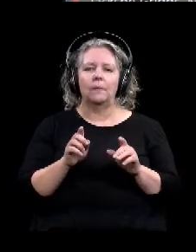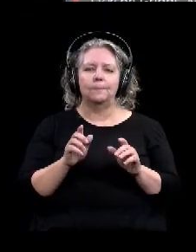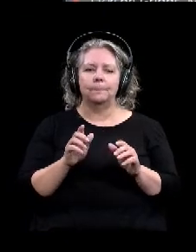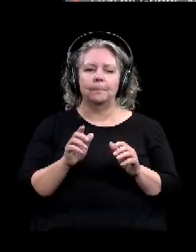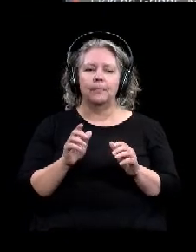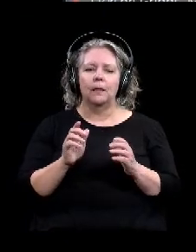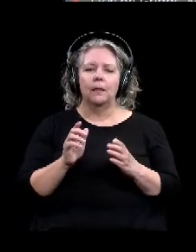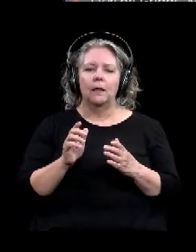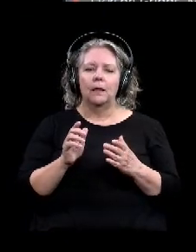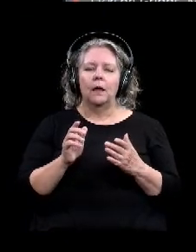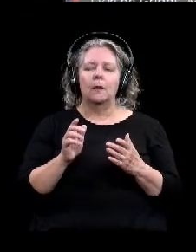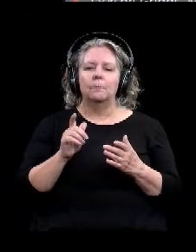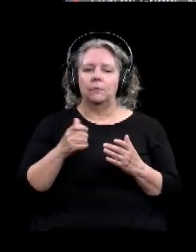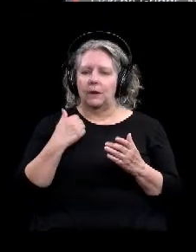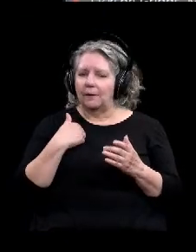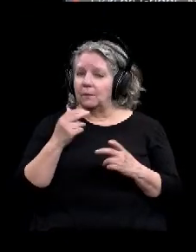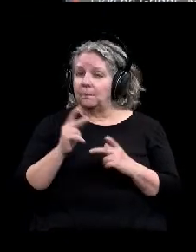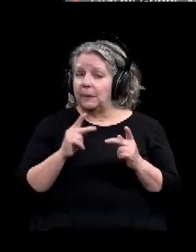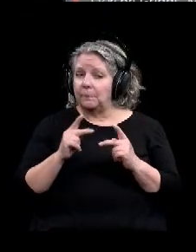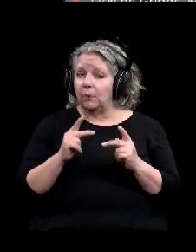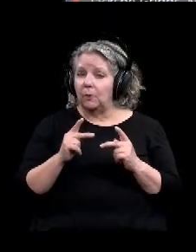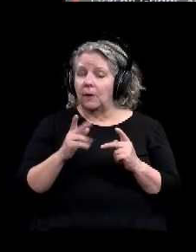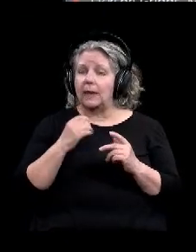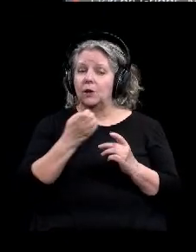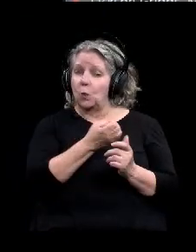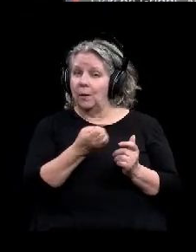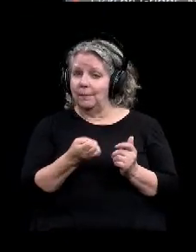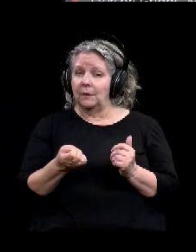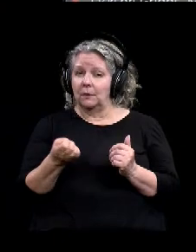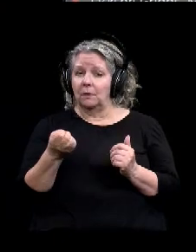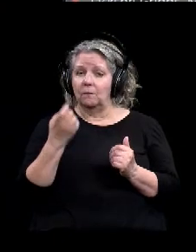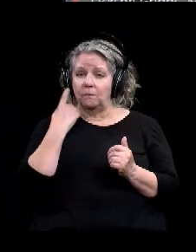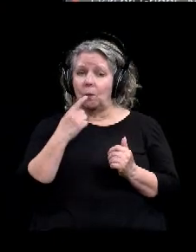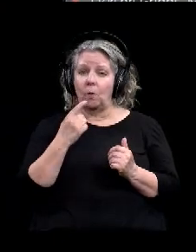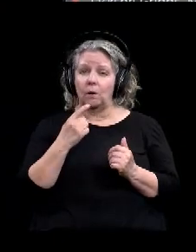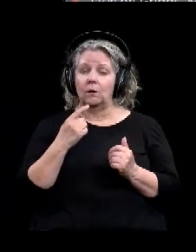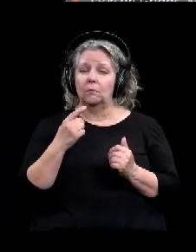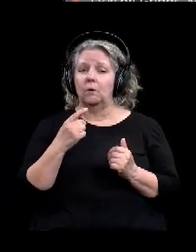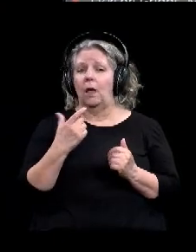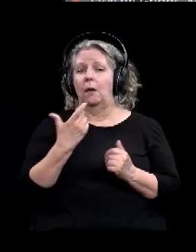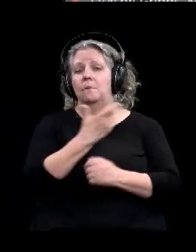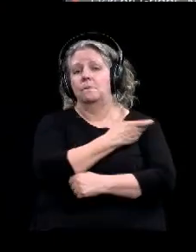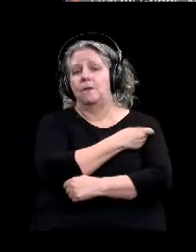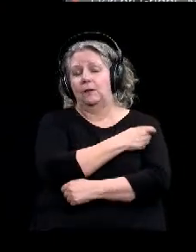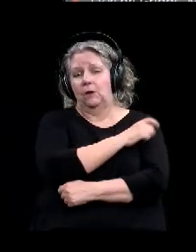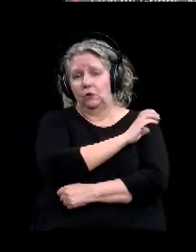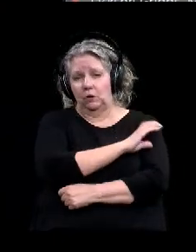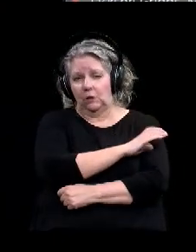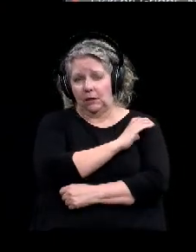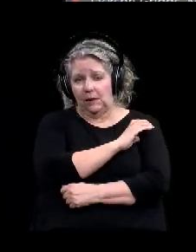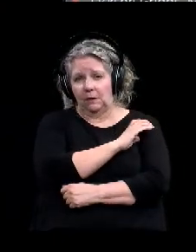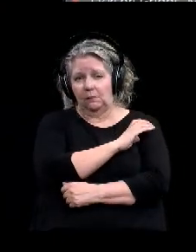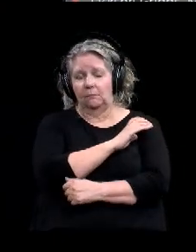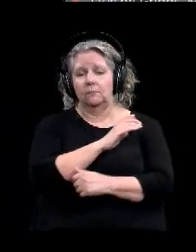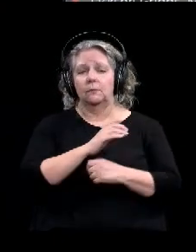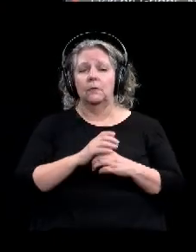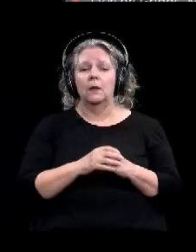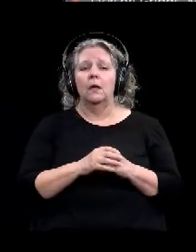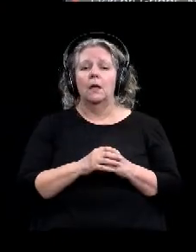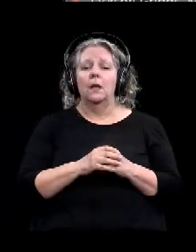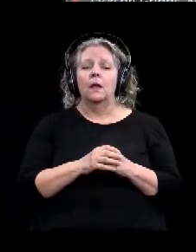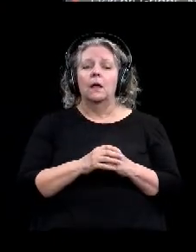equipo que trajimos para esterilizar él lugar donde